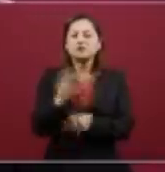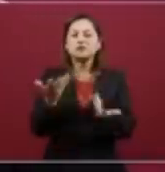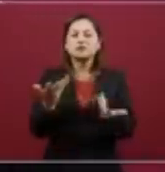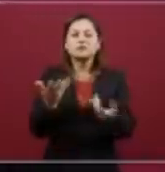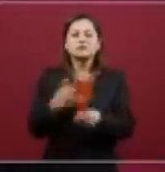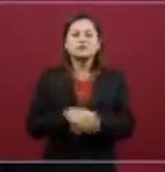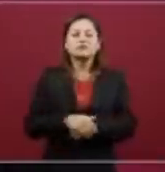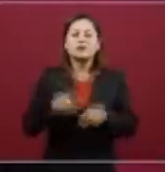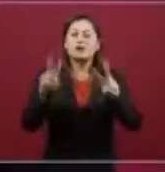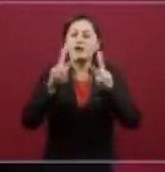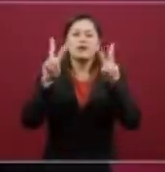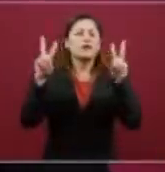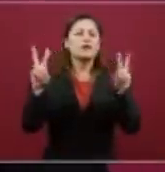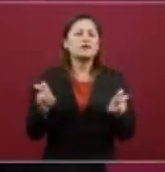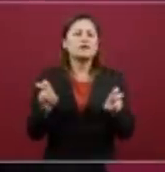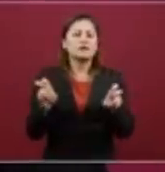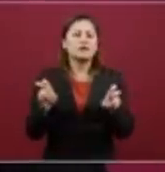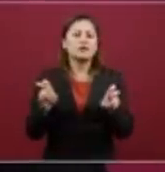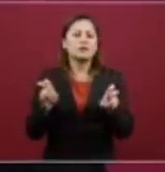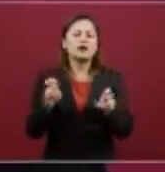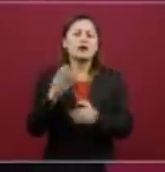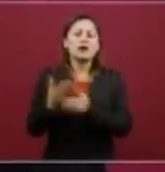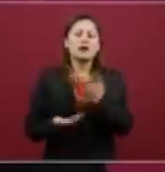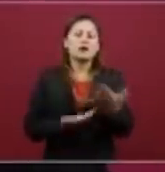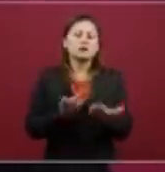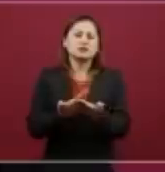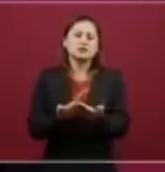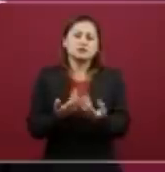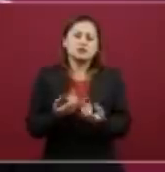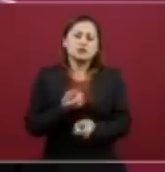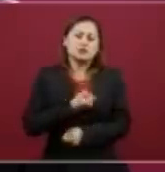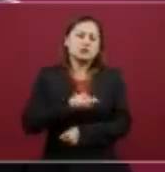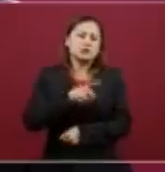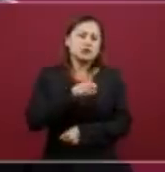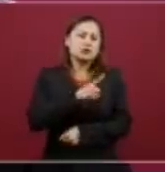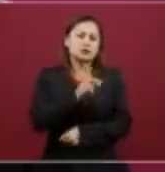todo lo relacionado con el servicio de salud pública.